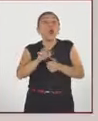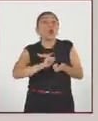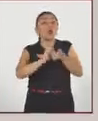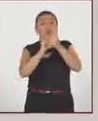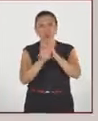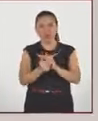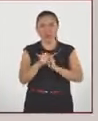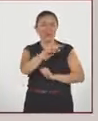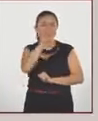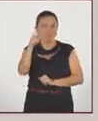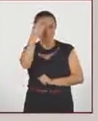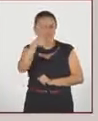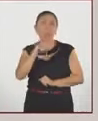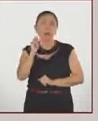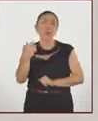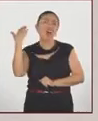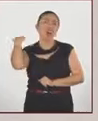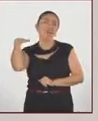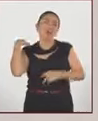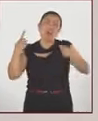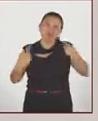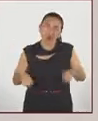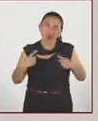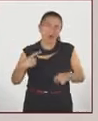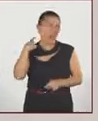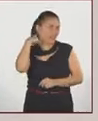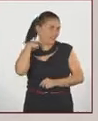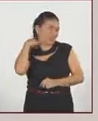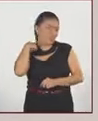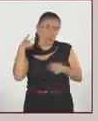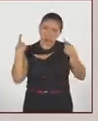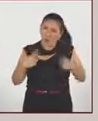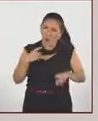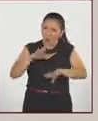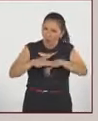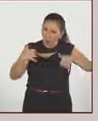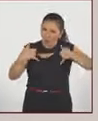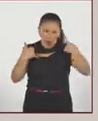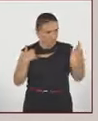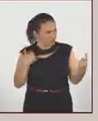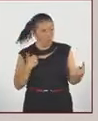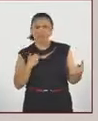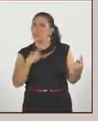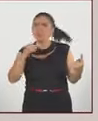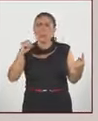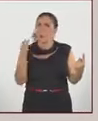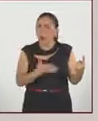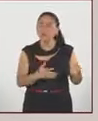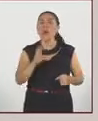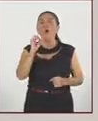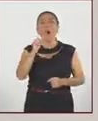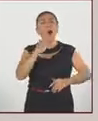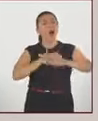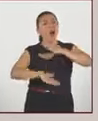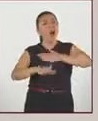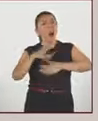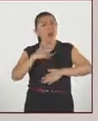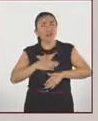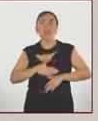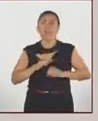habíamos comentado, dolor de espalda y cuello a edades cada vez más tempranas, fatiga muscular y disminución en la